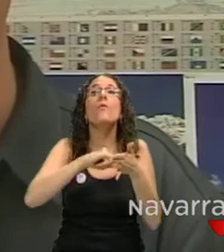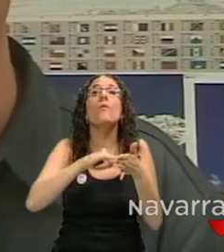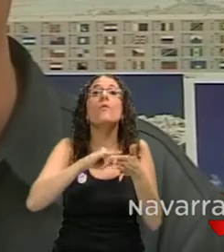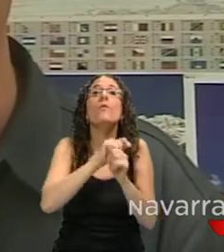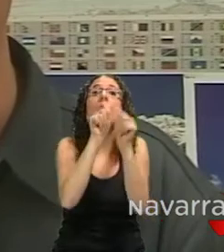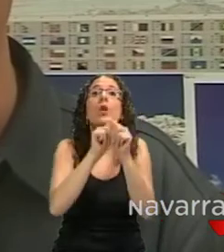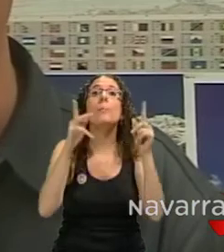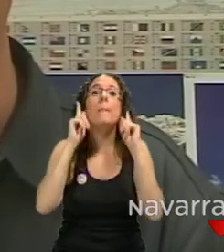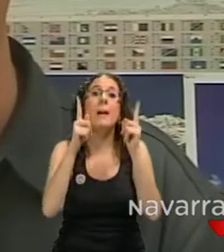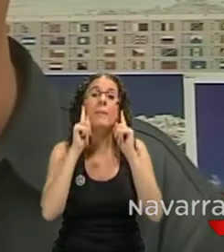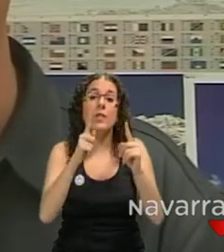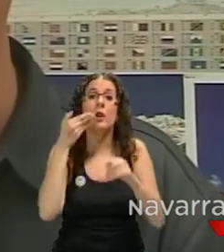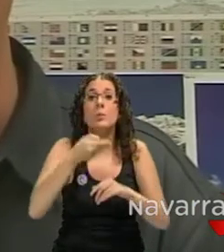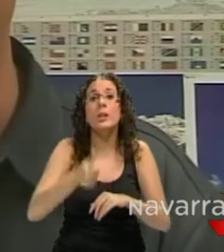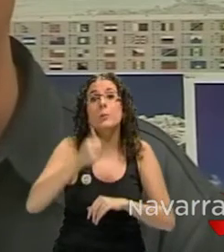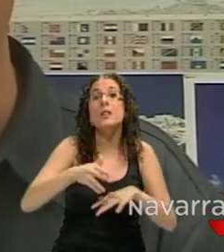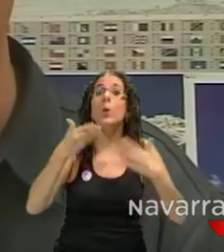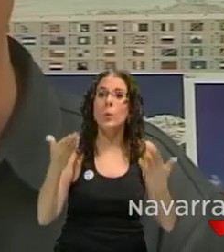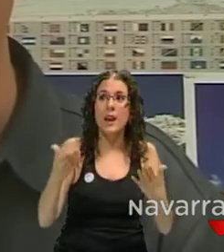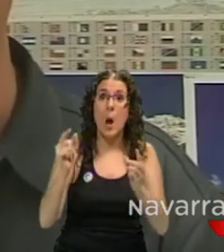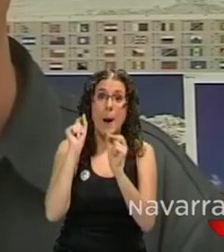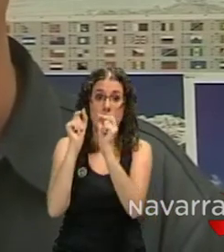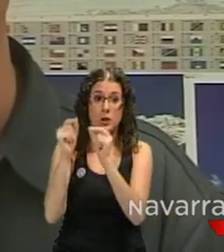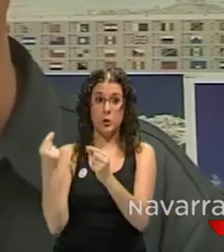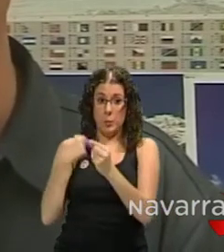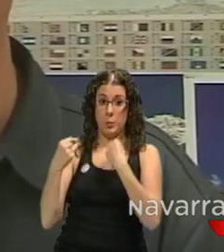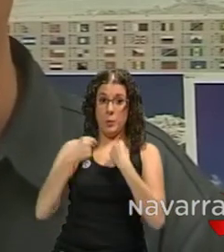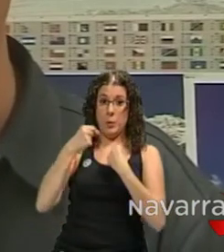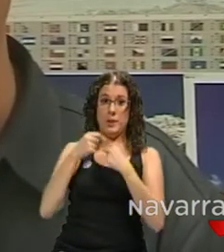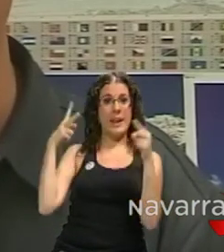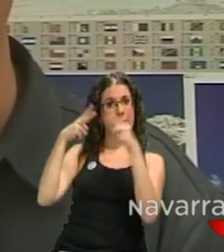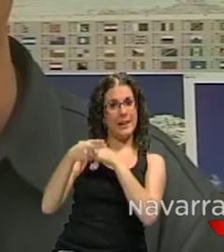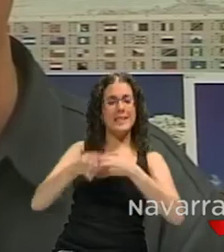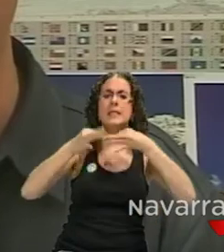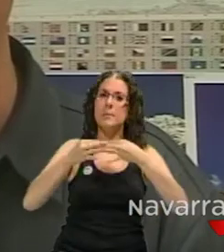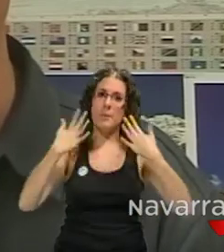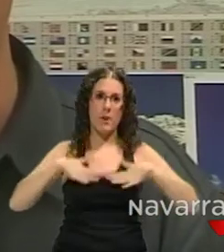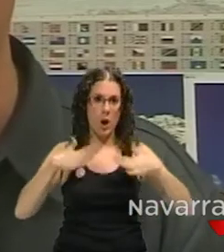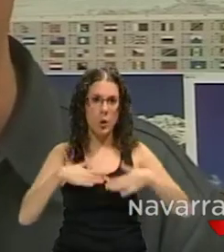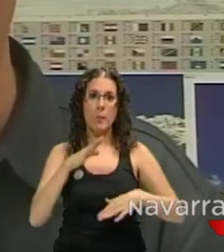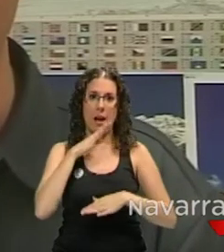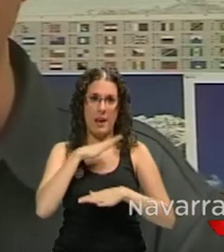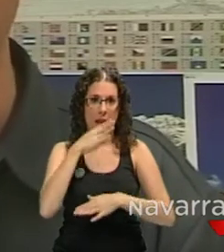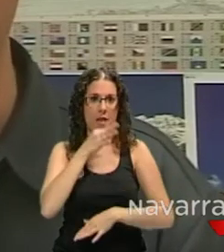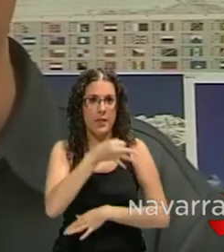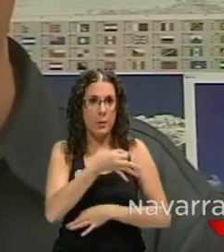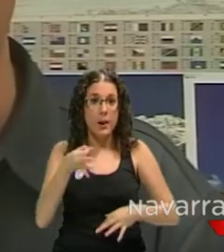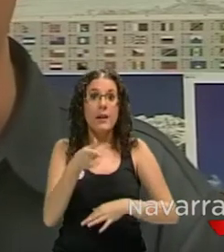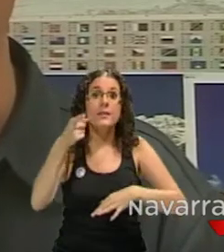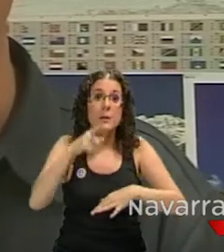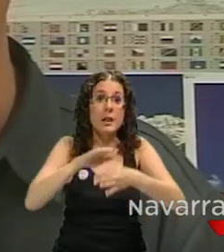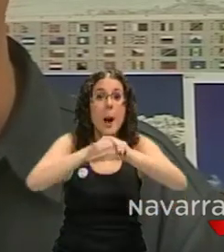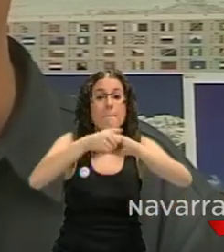que te piquen los mosquitos. Llevar siempre ropa adecuada, utilizar repelentes en las zonas de piel expuesta, en las manos, en la